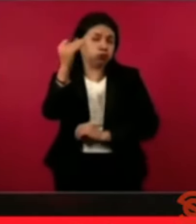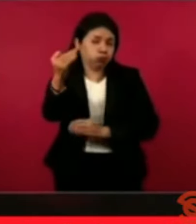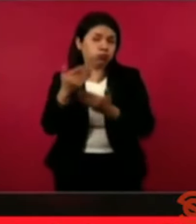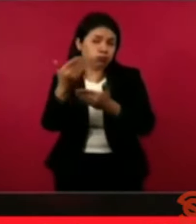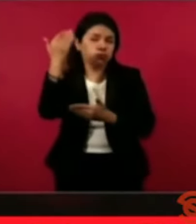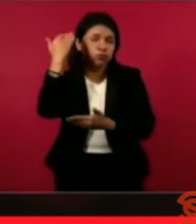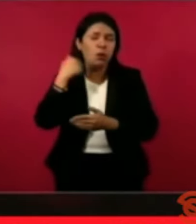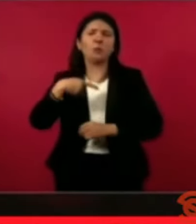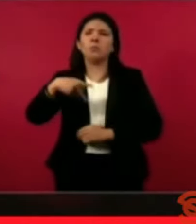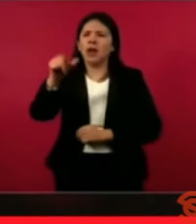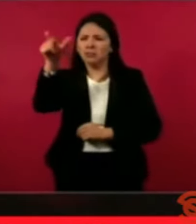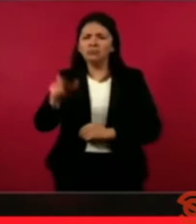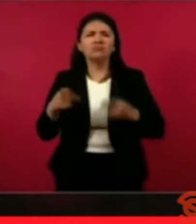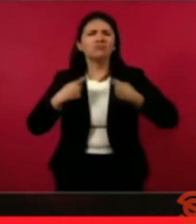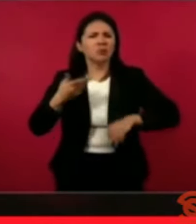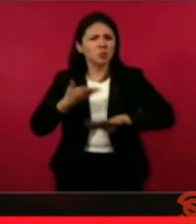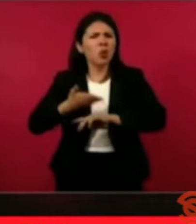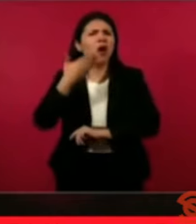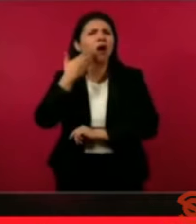pero amable